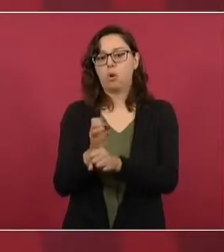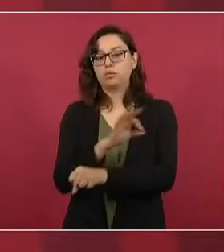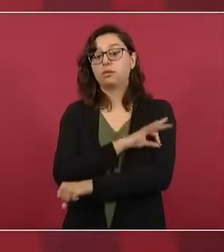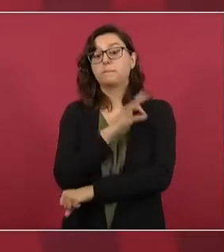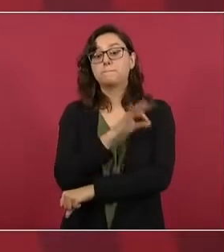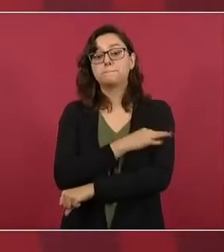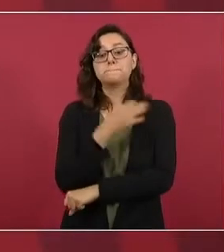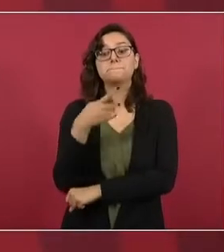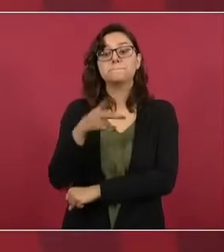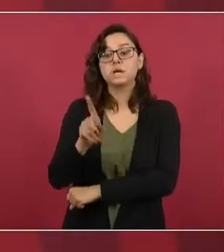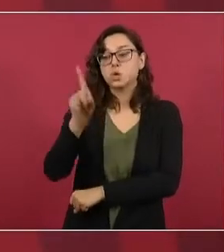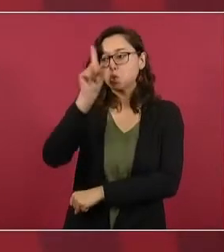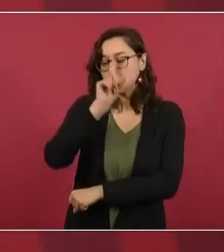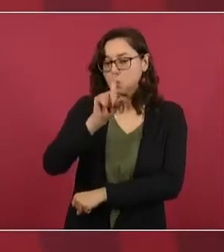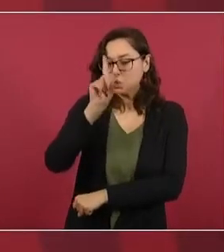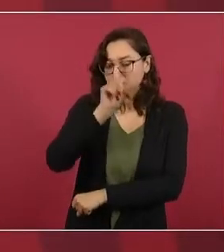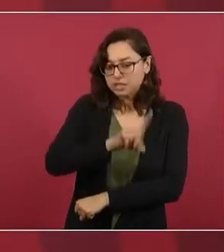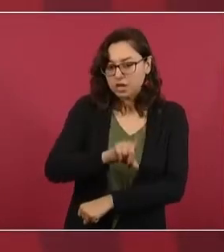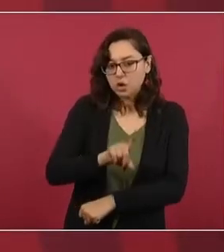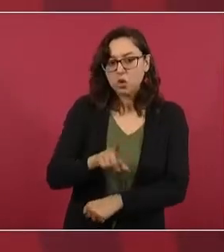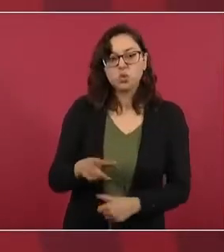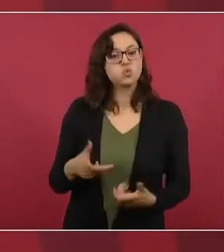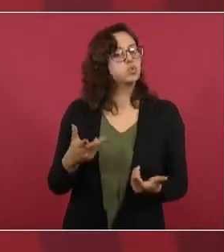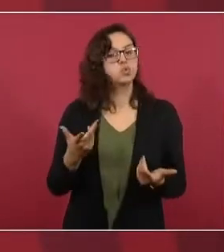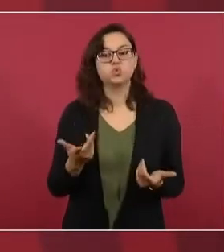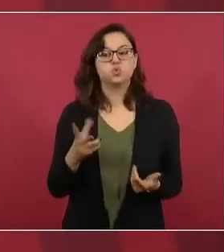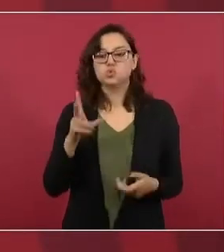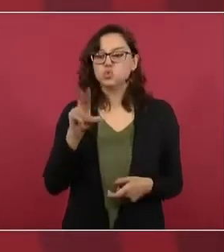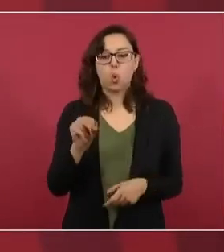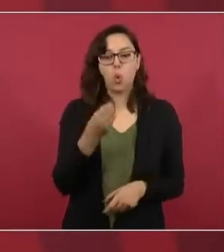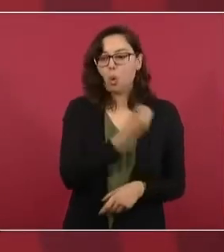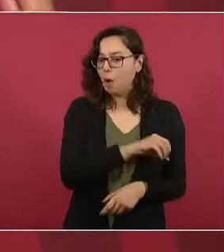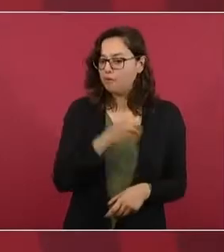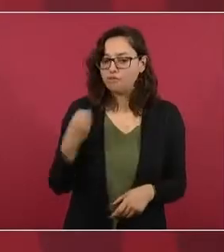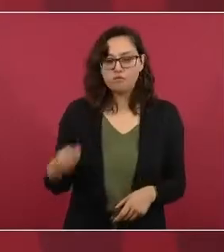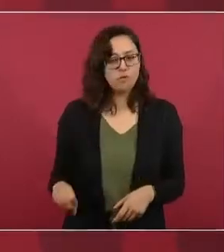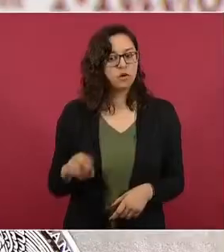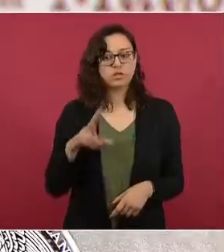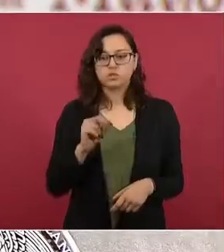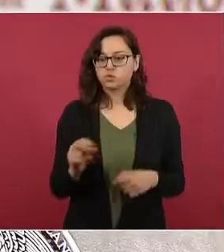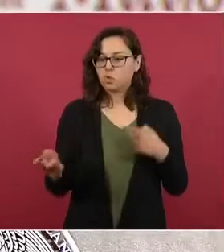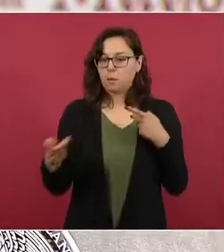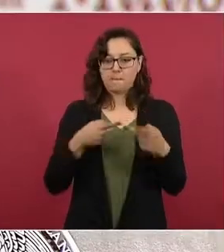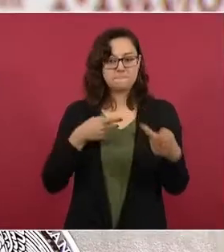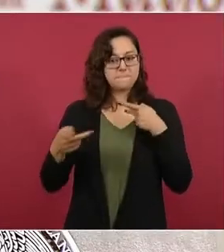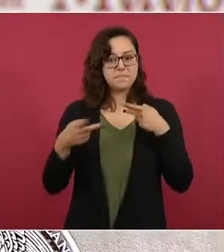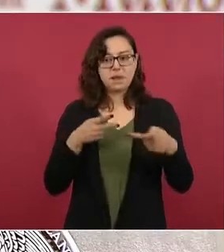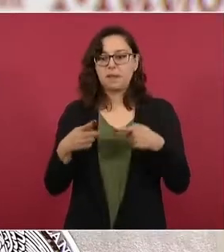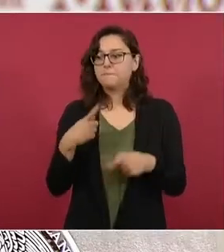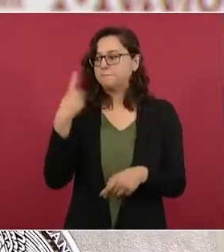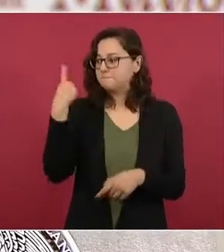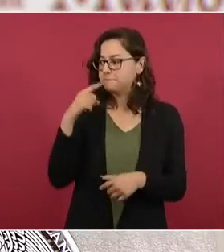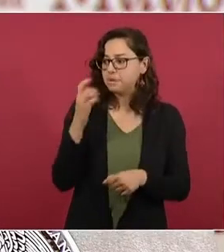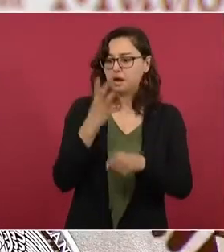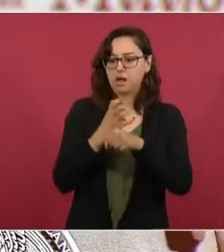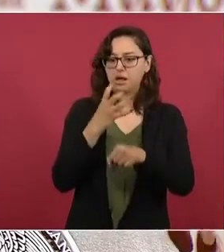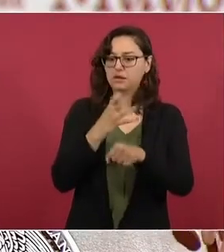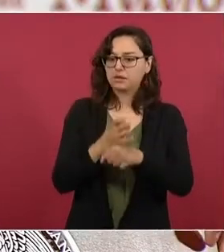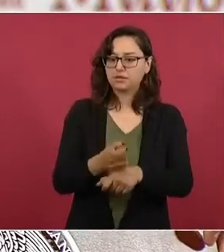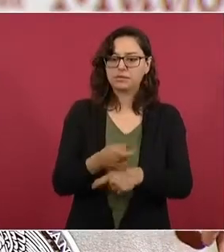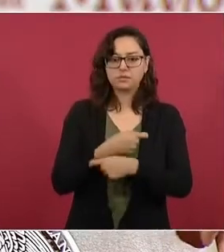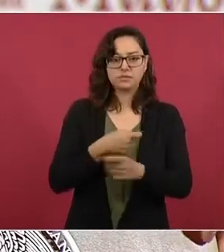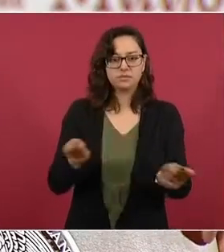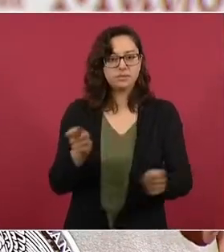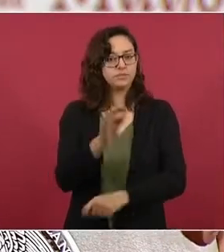Entonces, en resumen, no es que hay un plan estructurado de recibir cuartas dosis, sino por